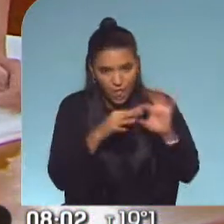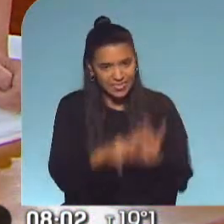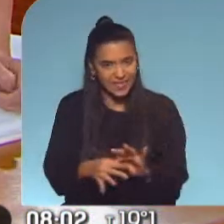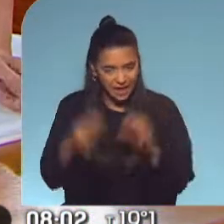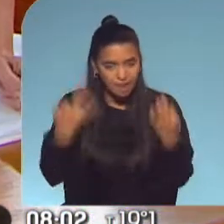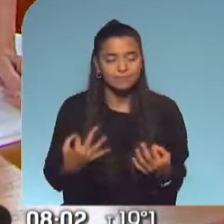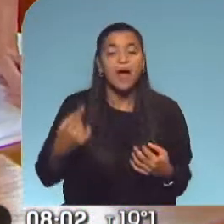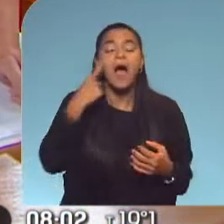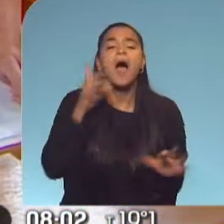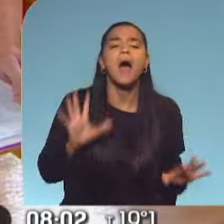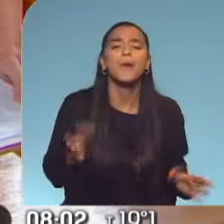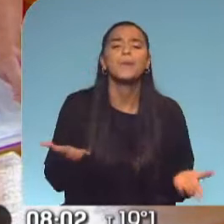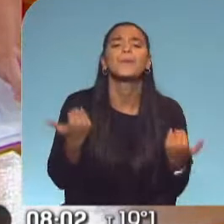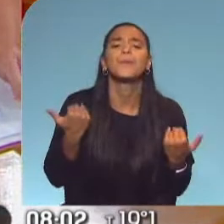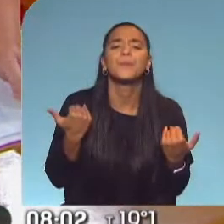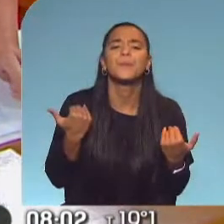No política. A ver,